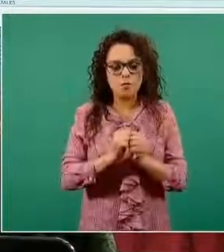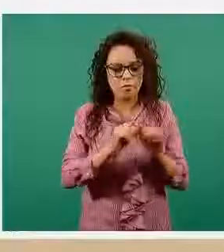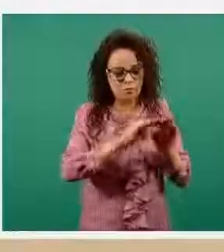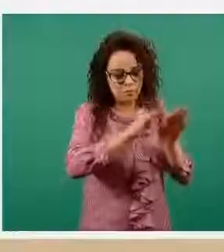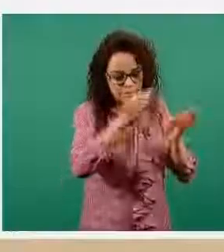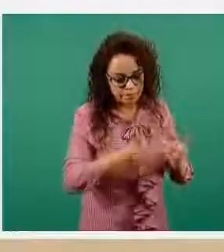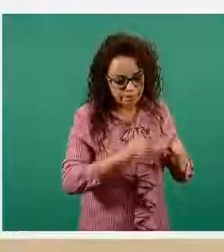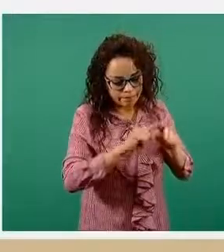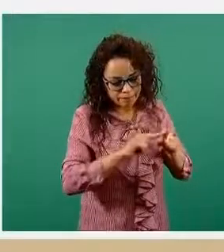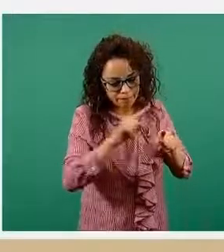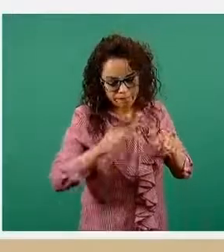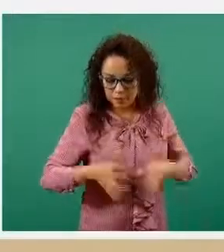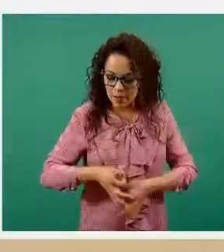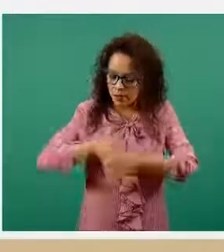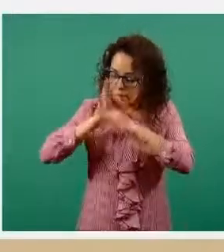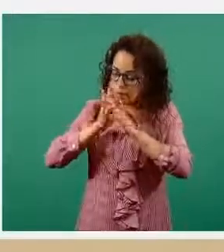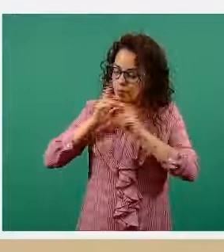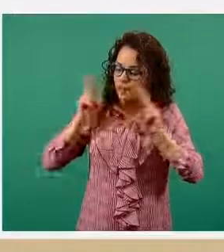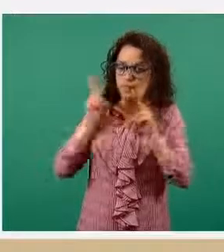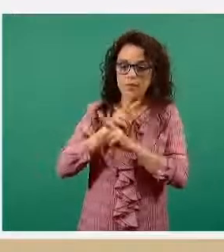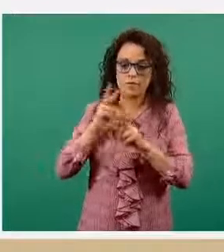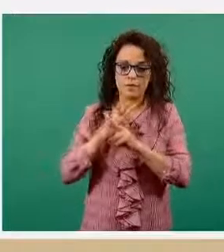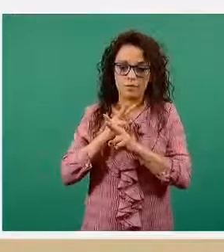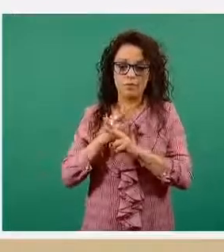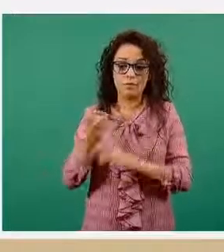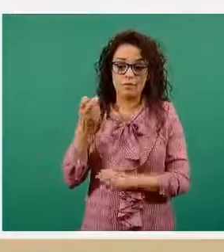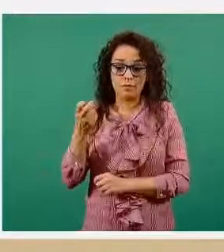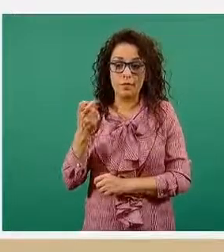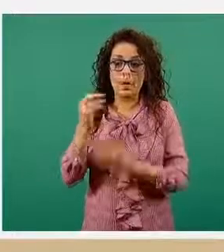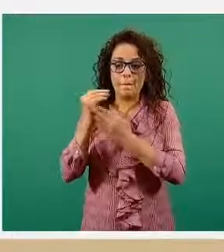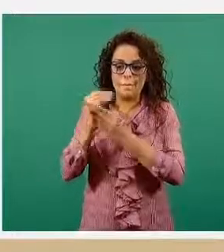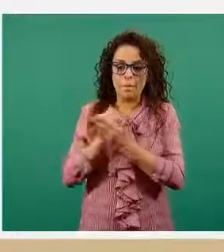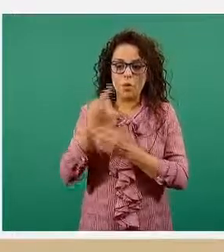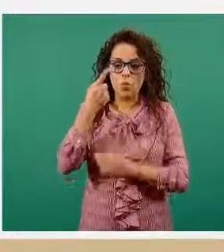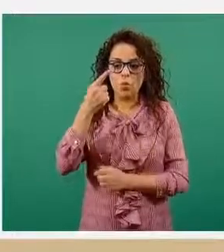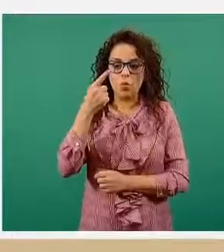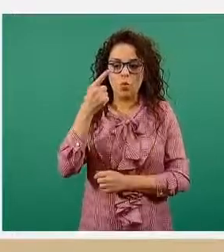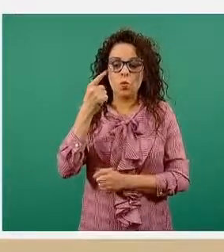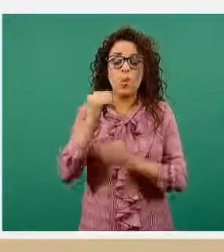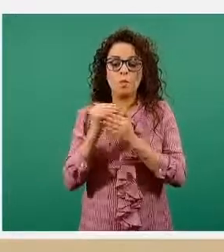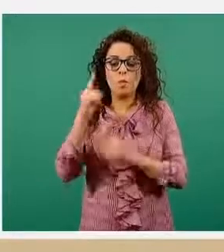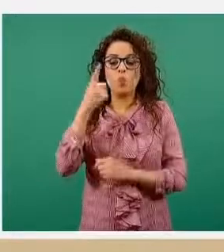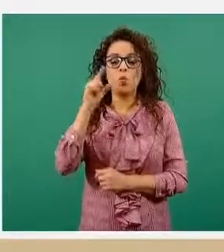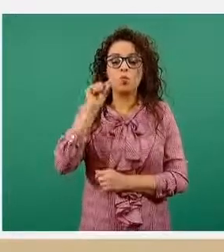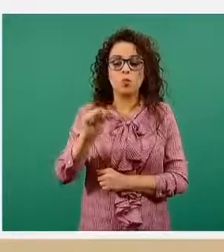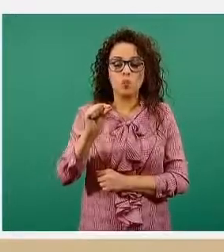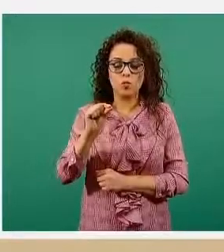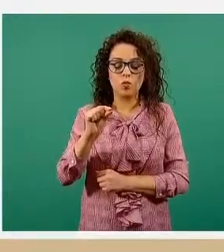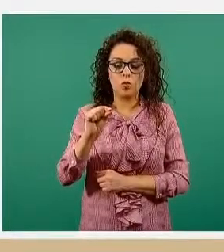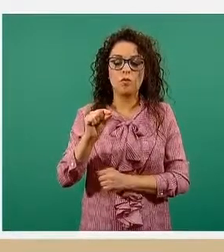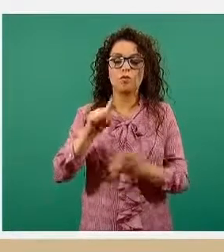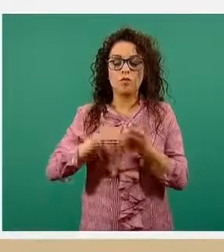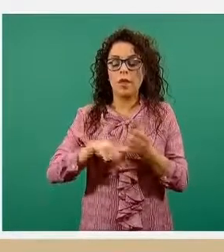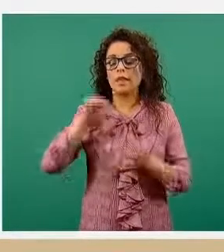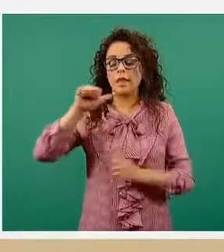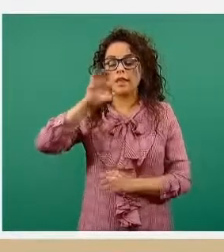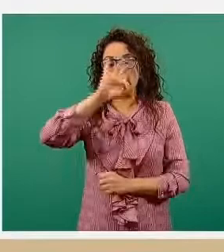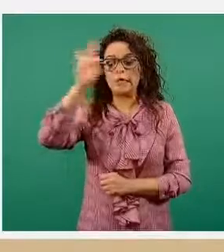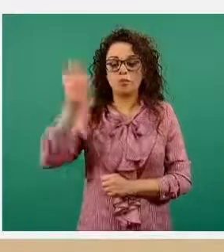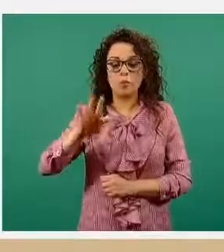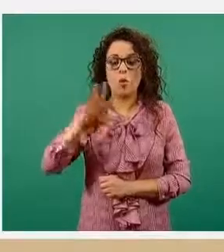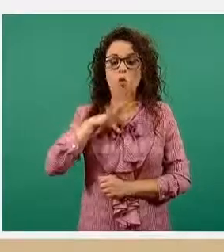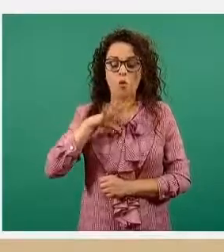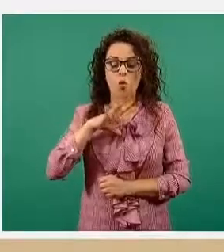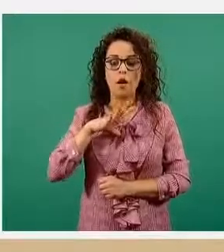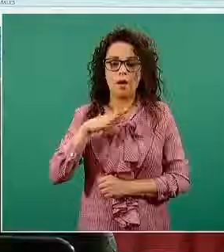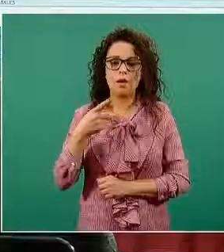fluctuación positiva de un punto porcentual para mantener la ocupación nacional en un 16%, que igual sigue